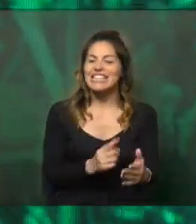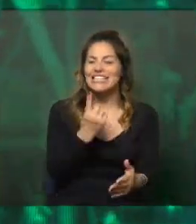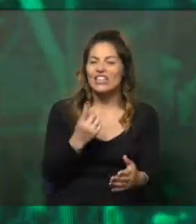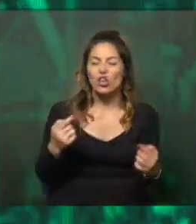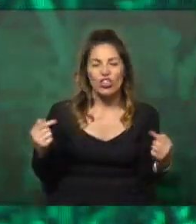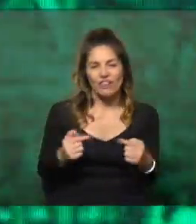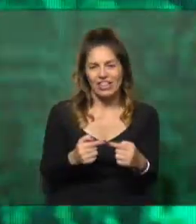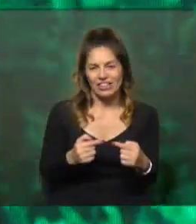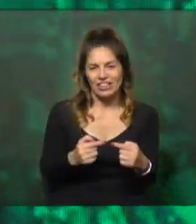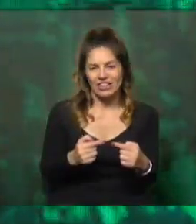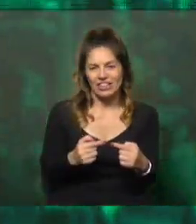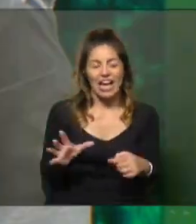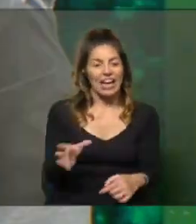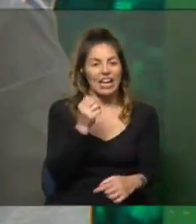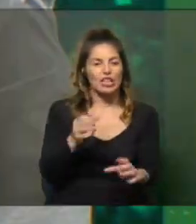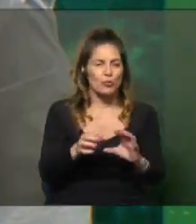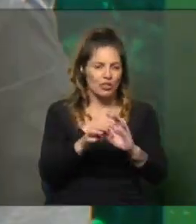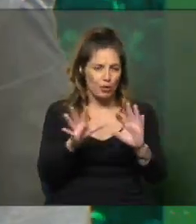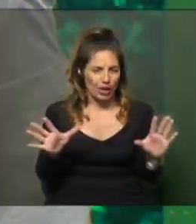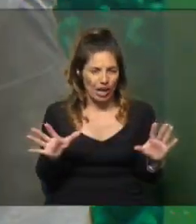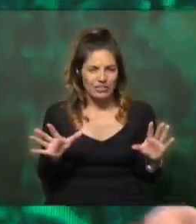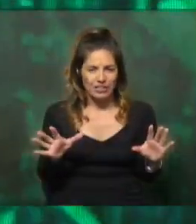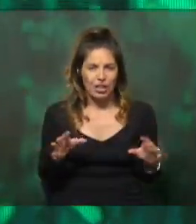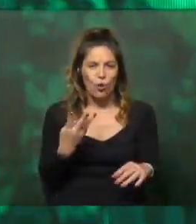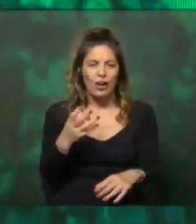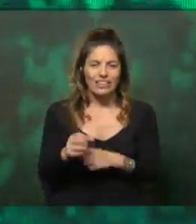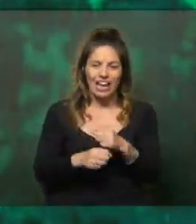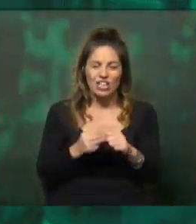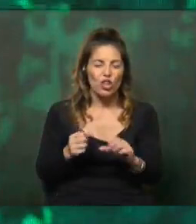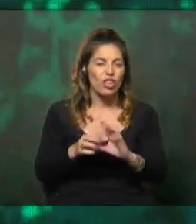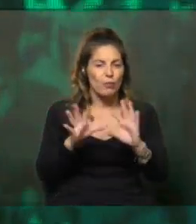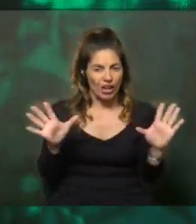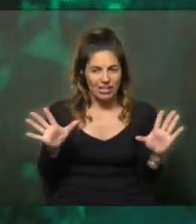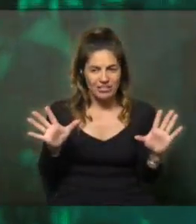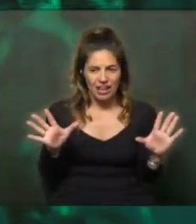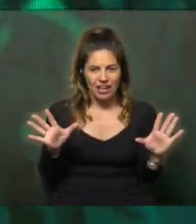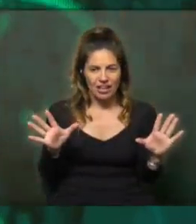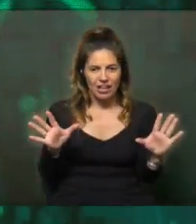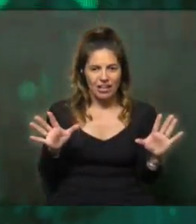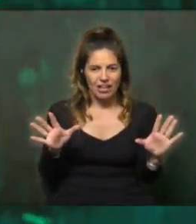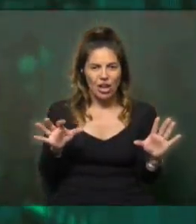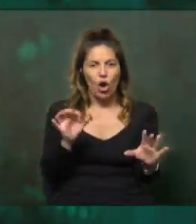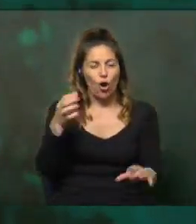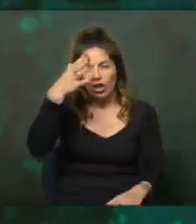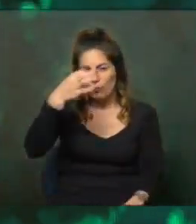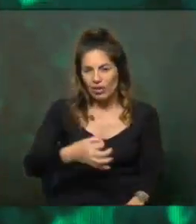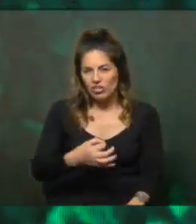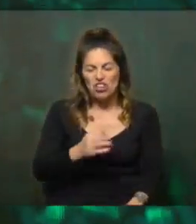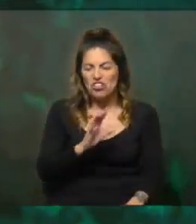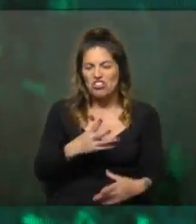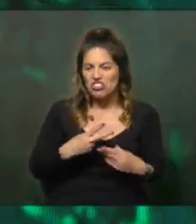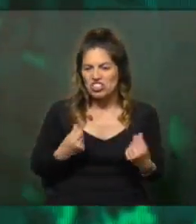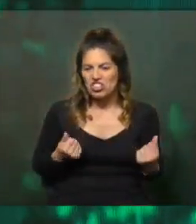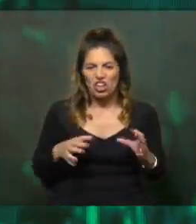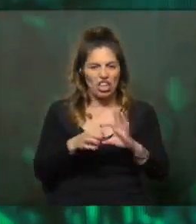debate no verdad rescatemos a la democracia eh 40 años democracia de democracia o la población no no sintió que la